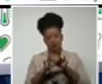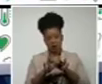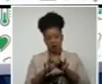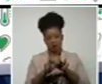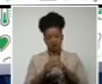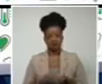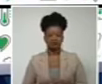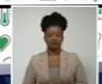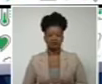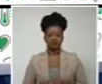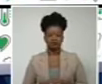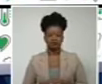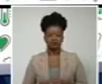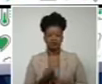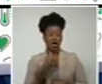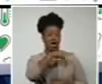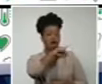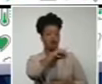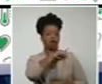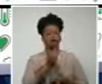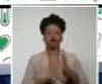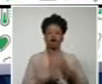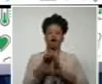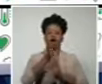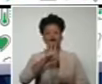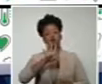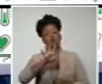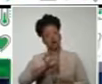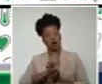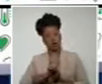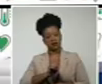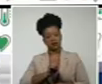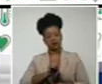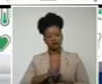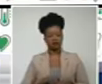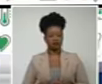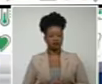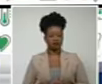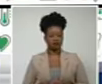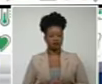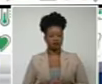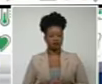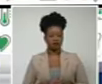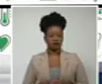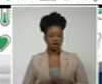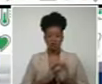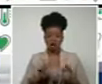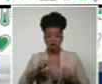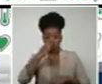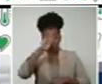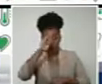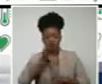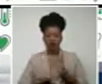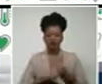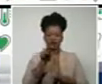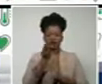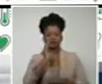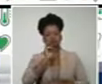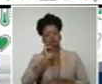de ayer fueron dadas 40 altas médicas para un total de 1.671, por lo que más